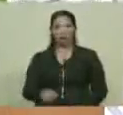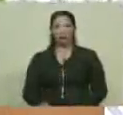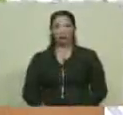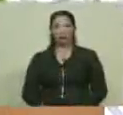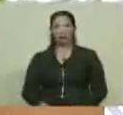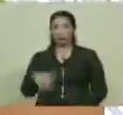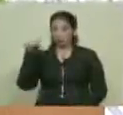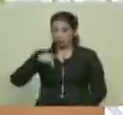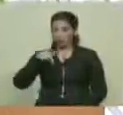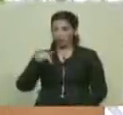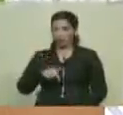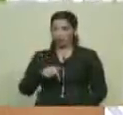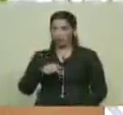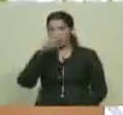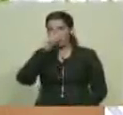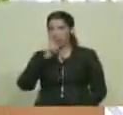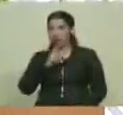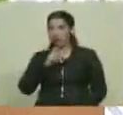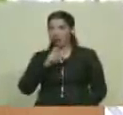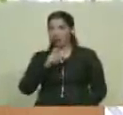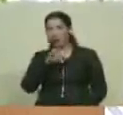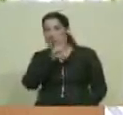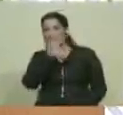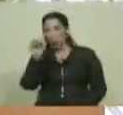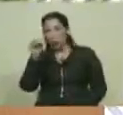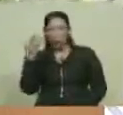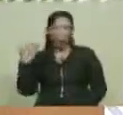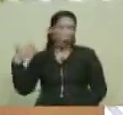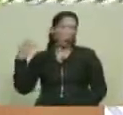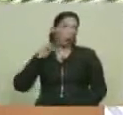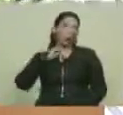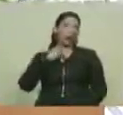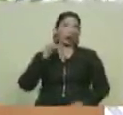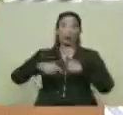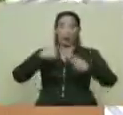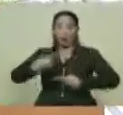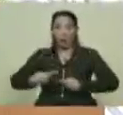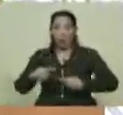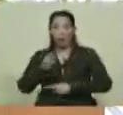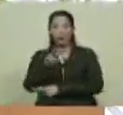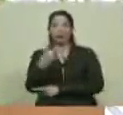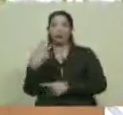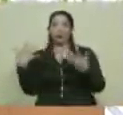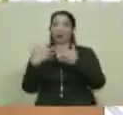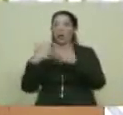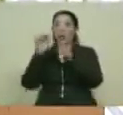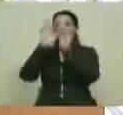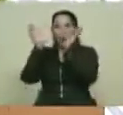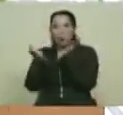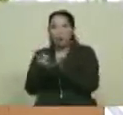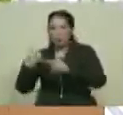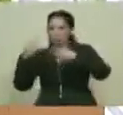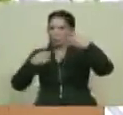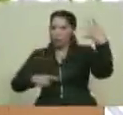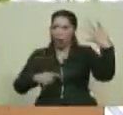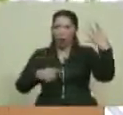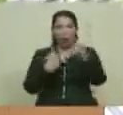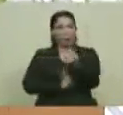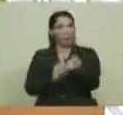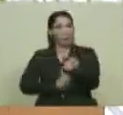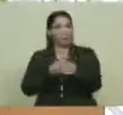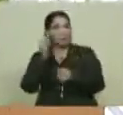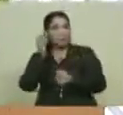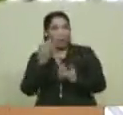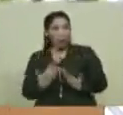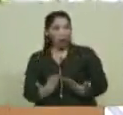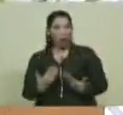en los años 50, luego de la Segunda Guerra Mundial, una cantidad de hermanos que son parte de